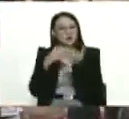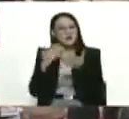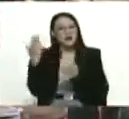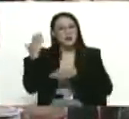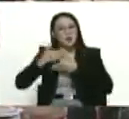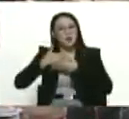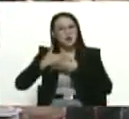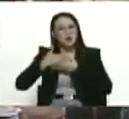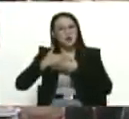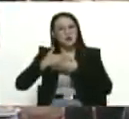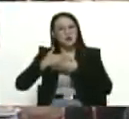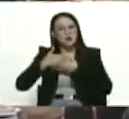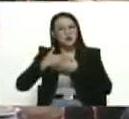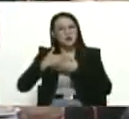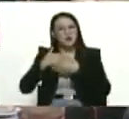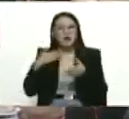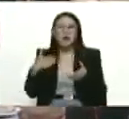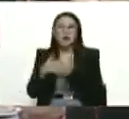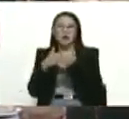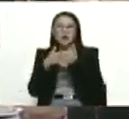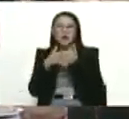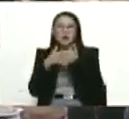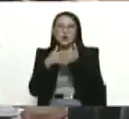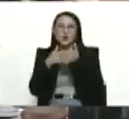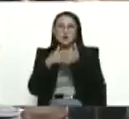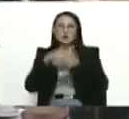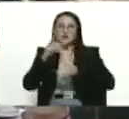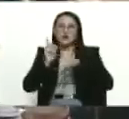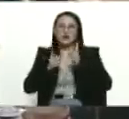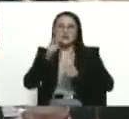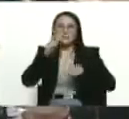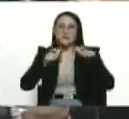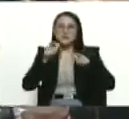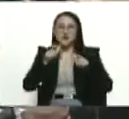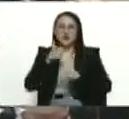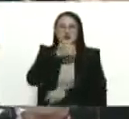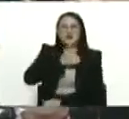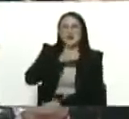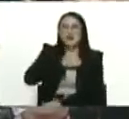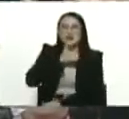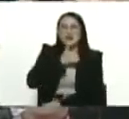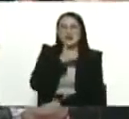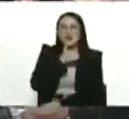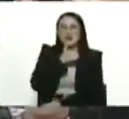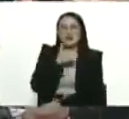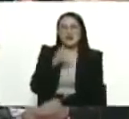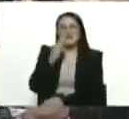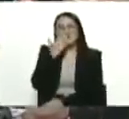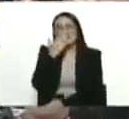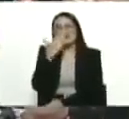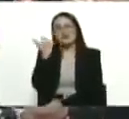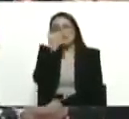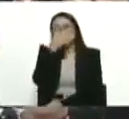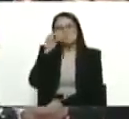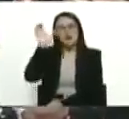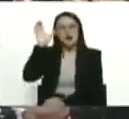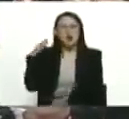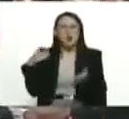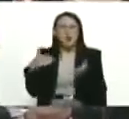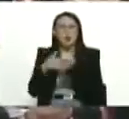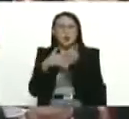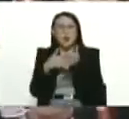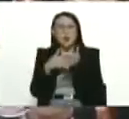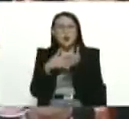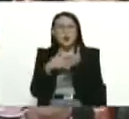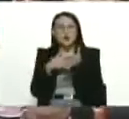las sanciones, es en contra de aquellos apátridas que se arrodillaron ante el imperio, es en contra de